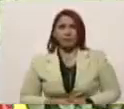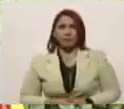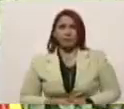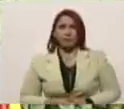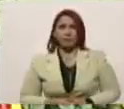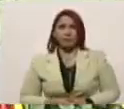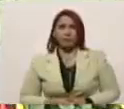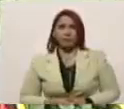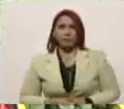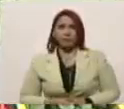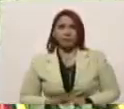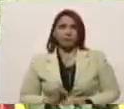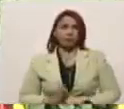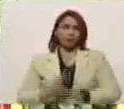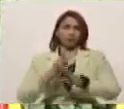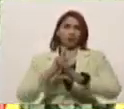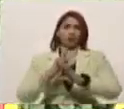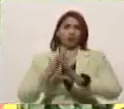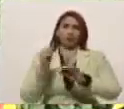Paramos esa agresión.